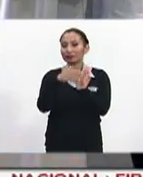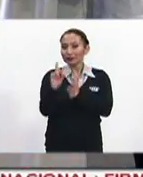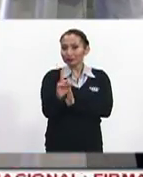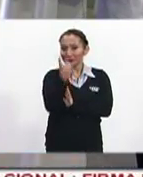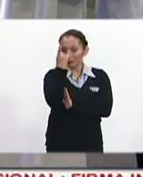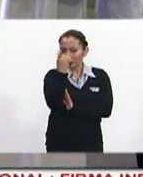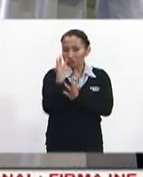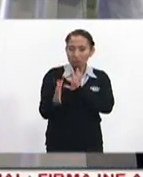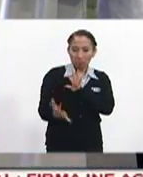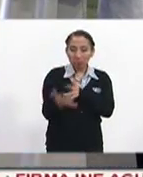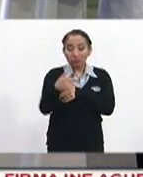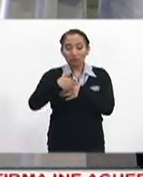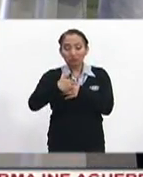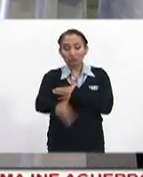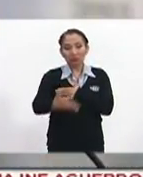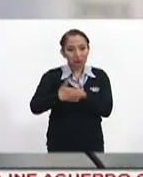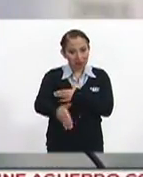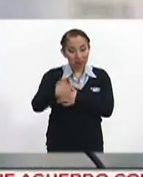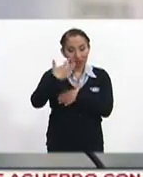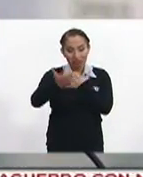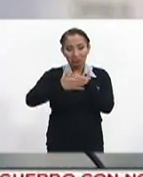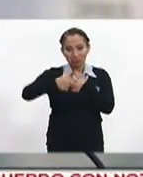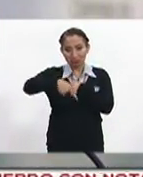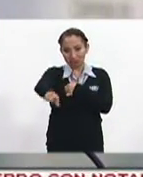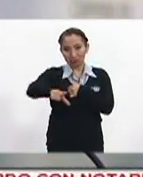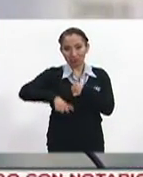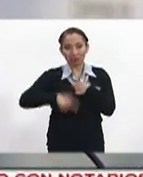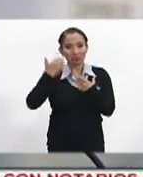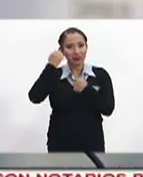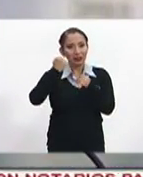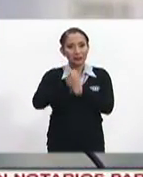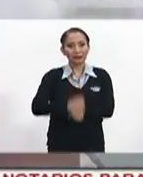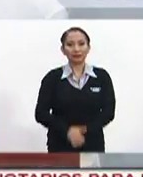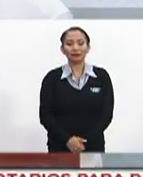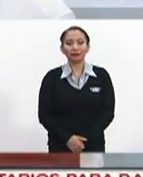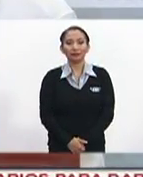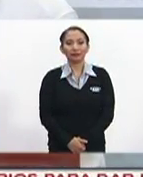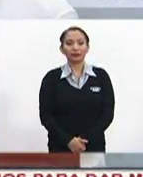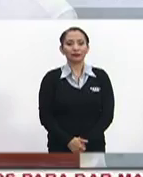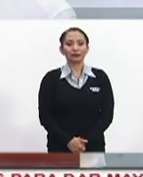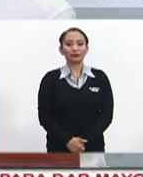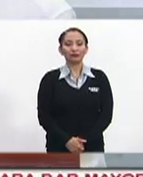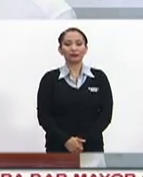millones durante las siguientes décadas.